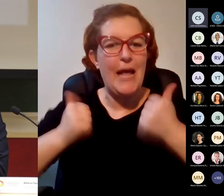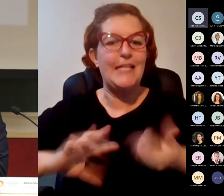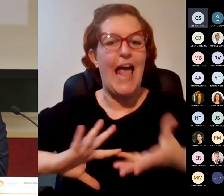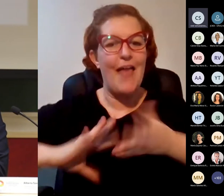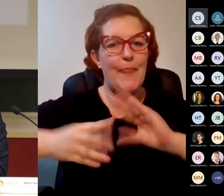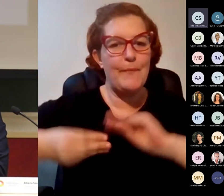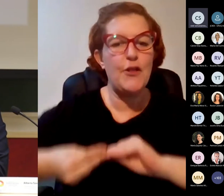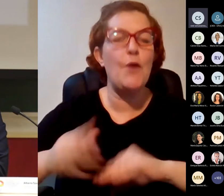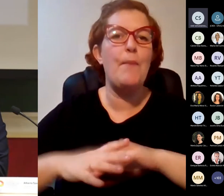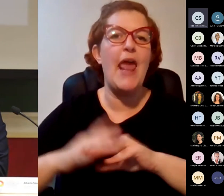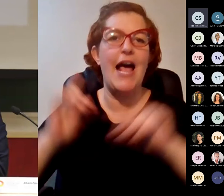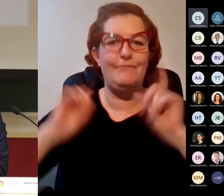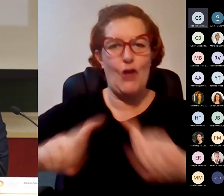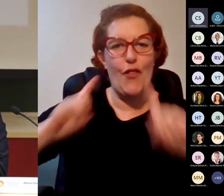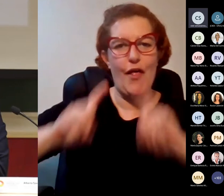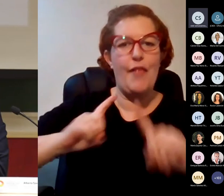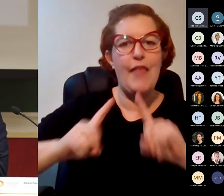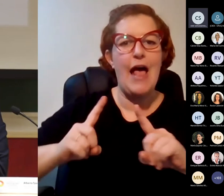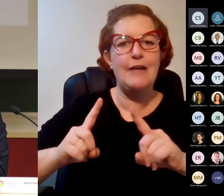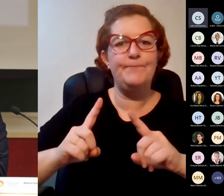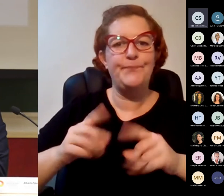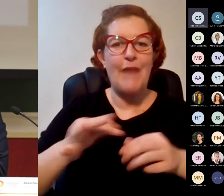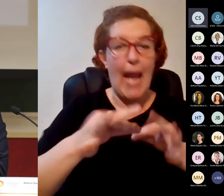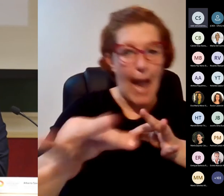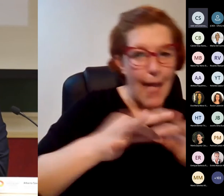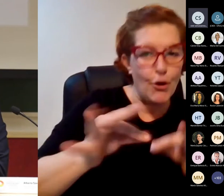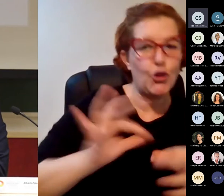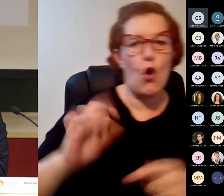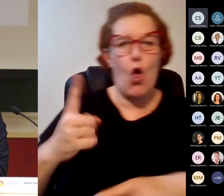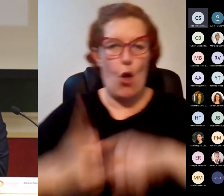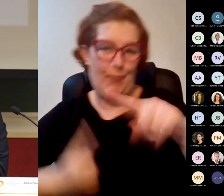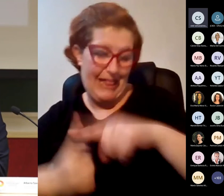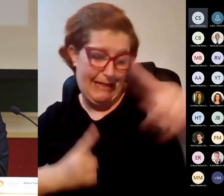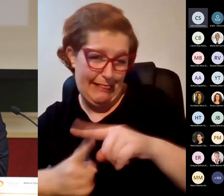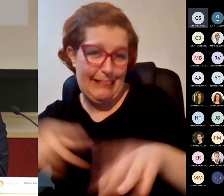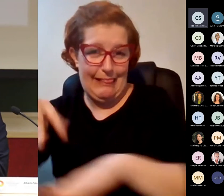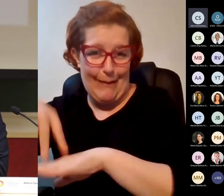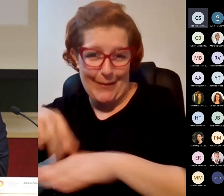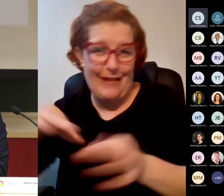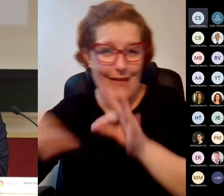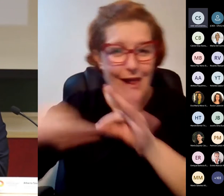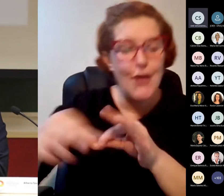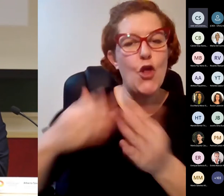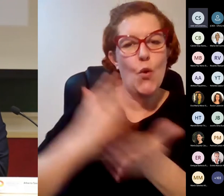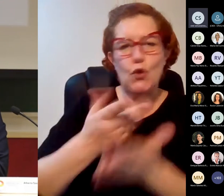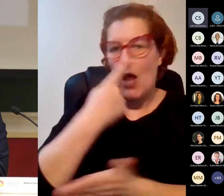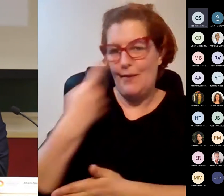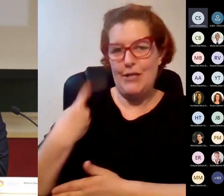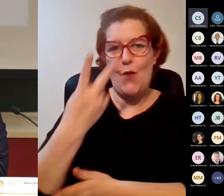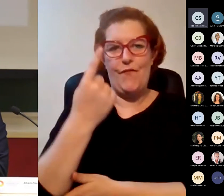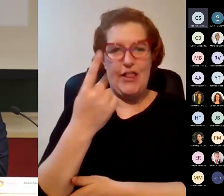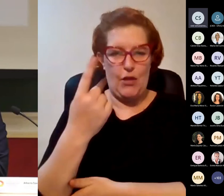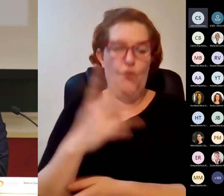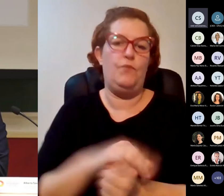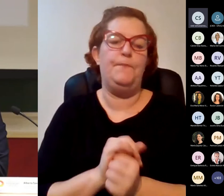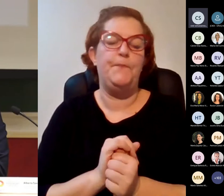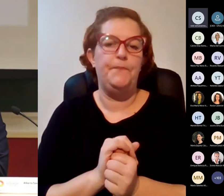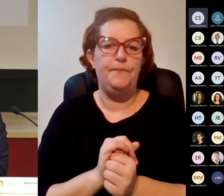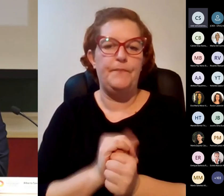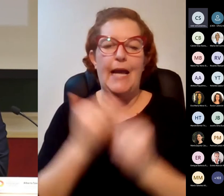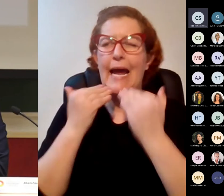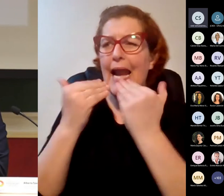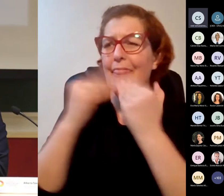híbrida o entre motos llevada a cabo durante el curso 2021 gracias a toda la comunidad aula de jc por todo vuestro esfuerzo